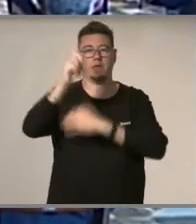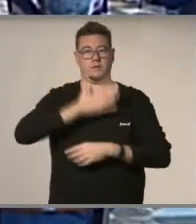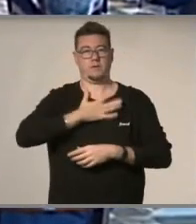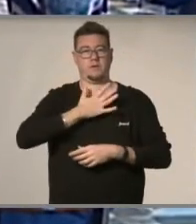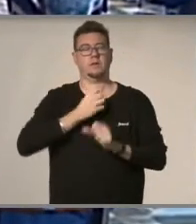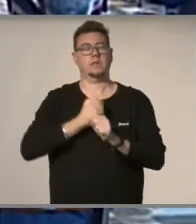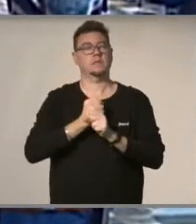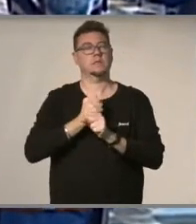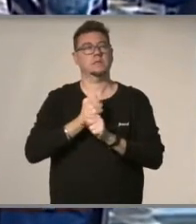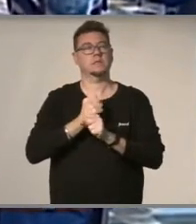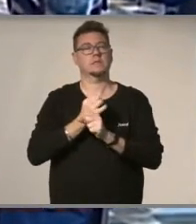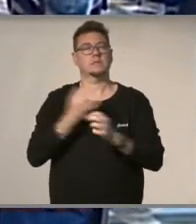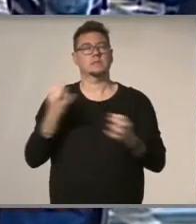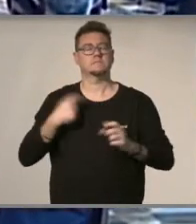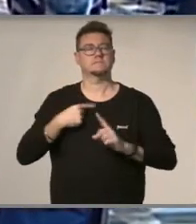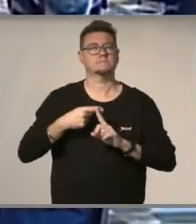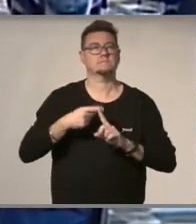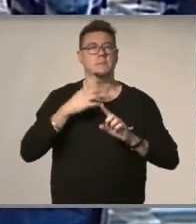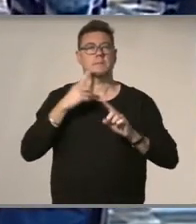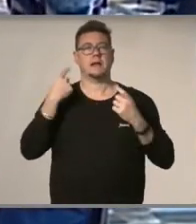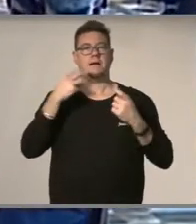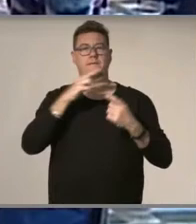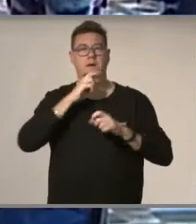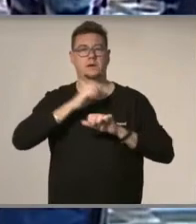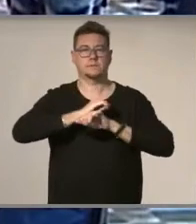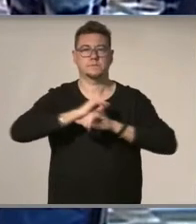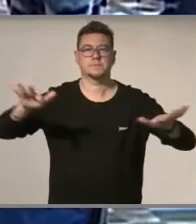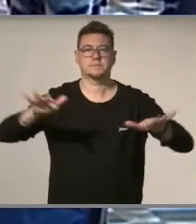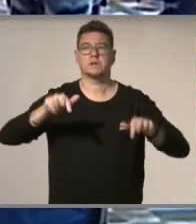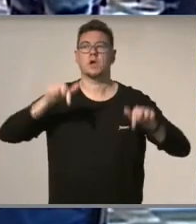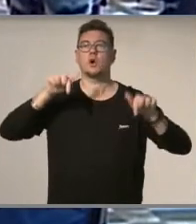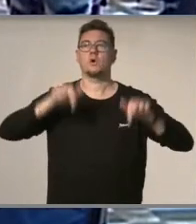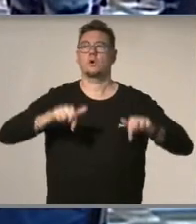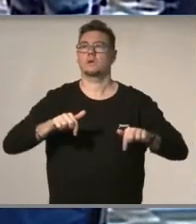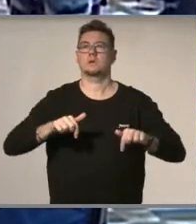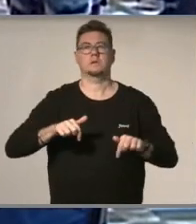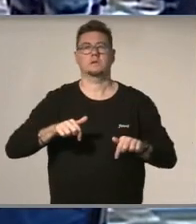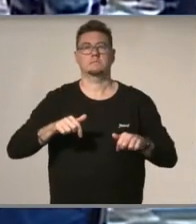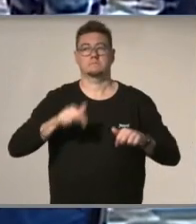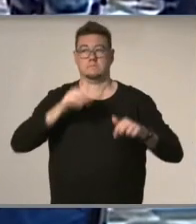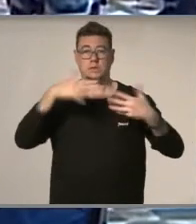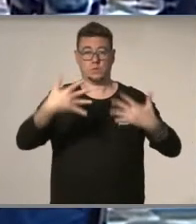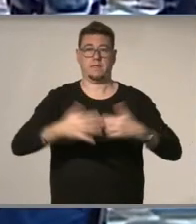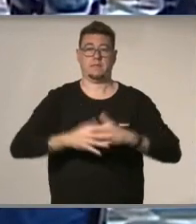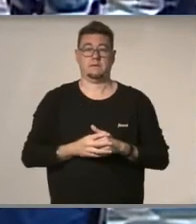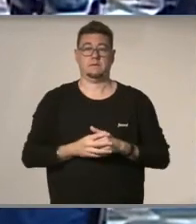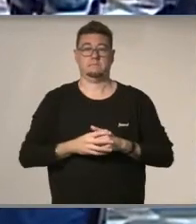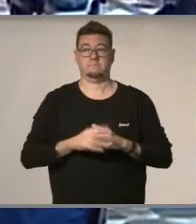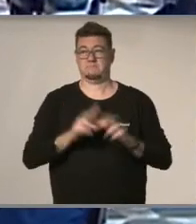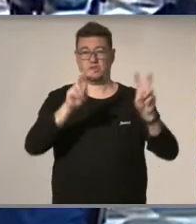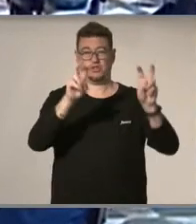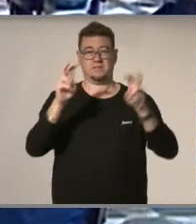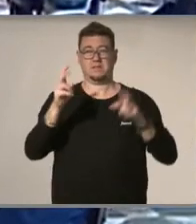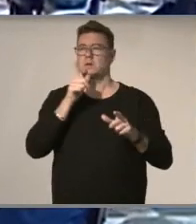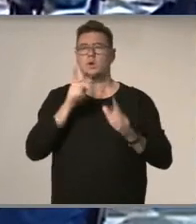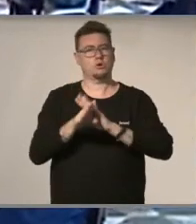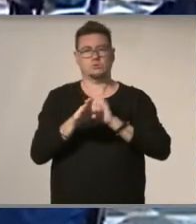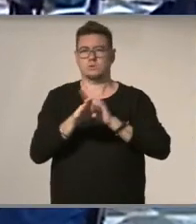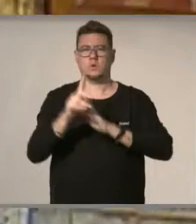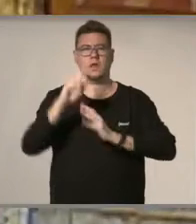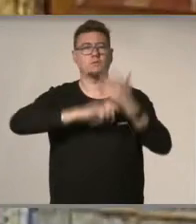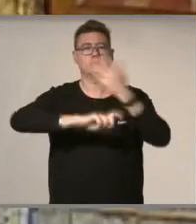Fundación ha trabajado con intensidad para difundir esos valores que hoy están de plena actualidad, y así lo va a seguir